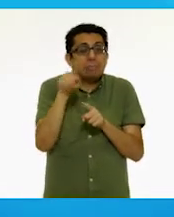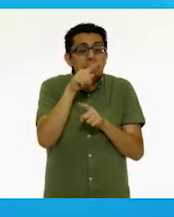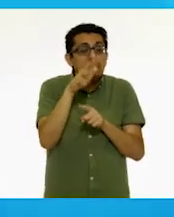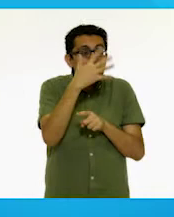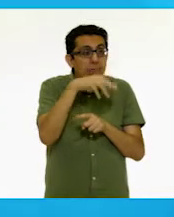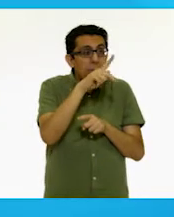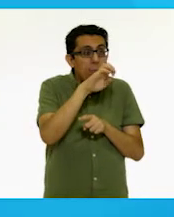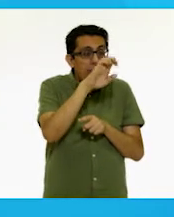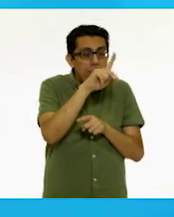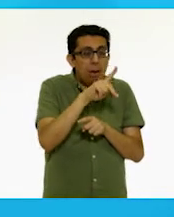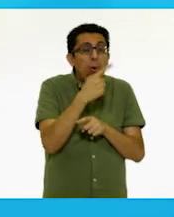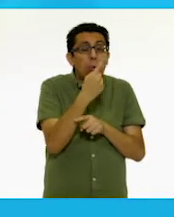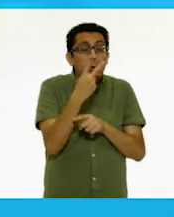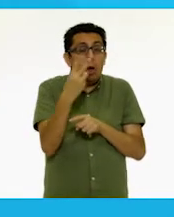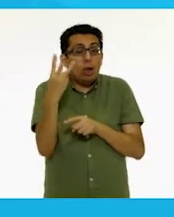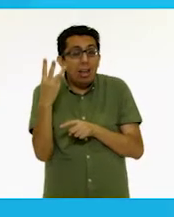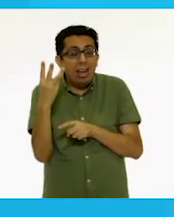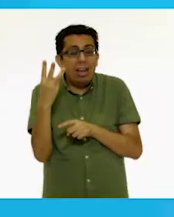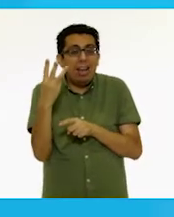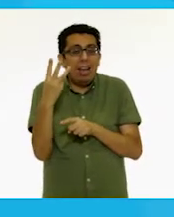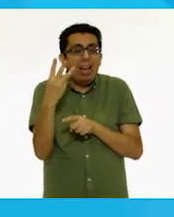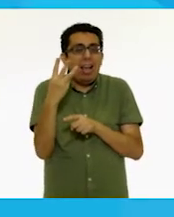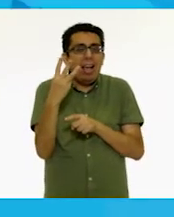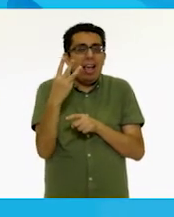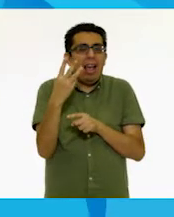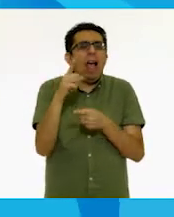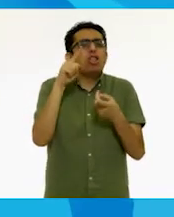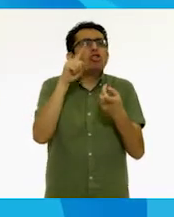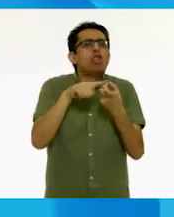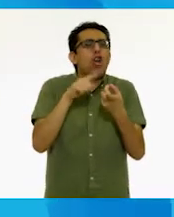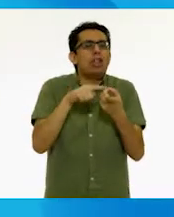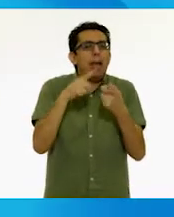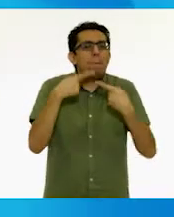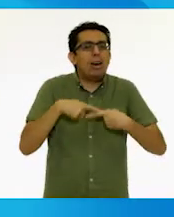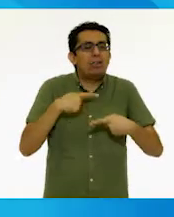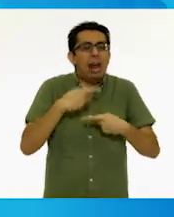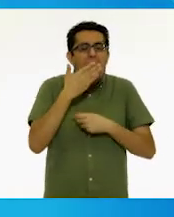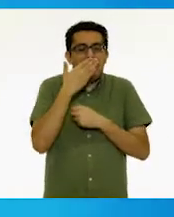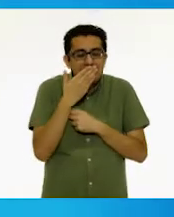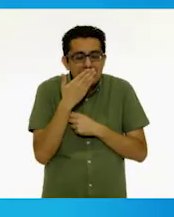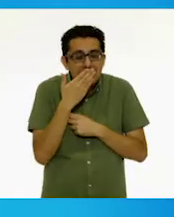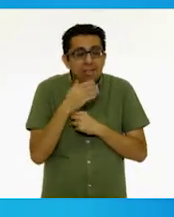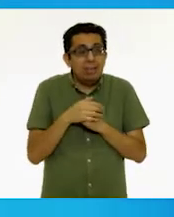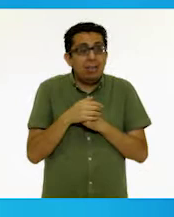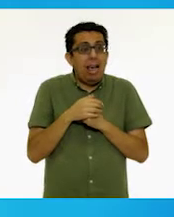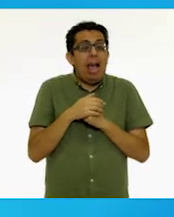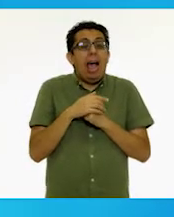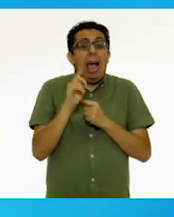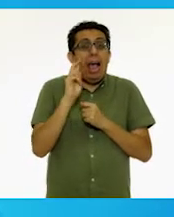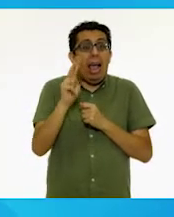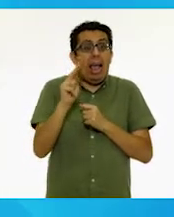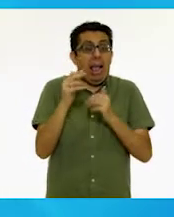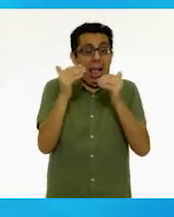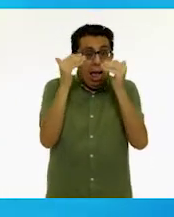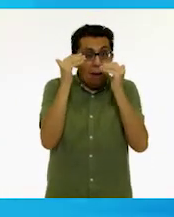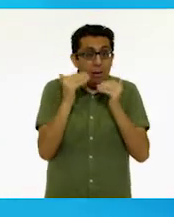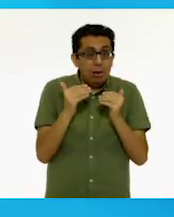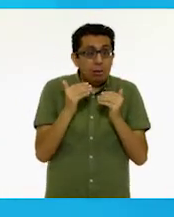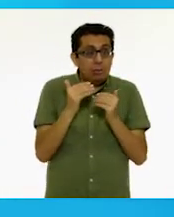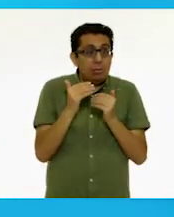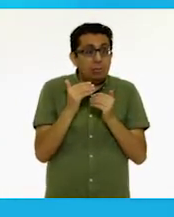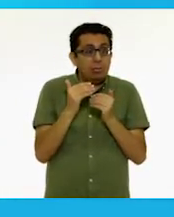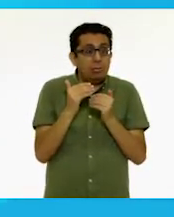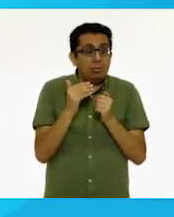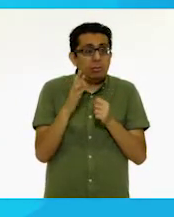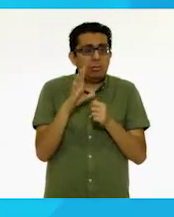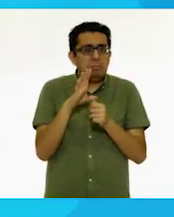Ajá. ¡Dos! ¡Tres! Y... Tres. Venga, Pepe, ¿dónde está? Ya lo vi. Está hasta abajo en una barra